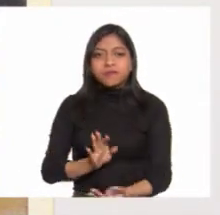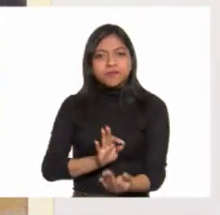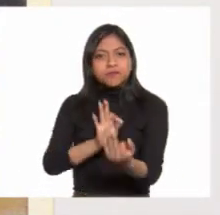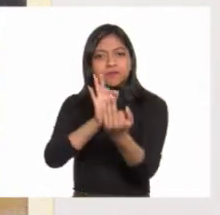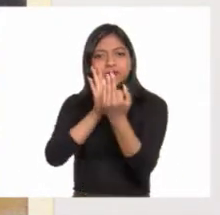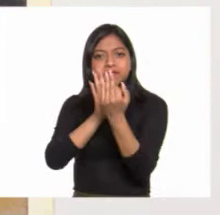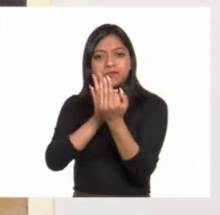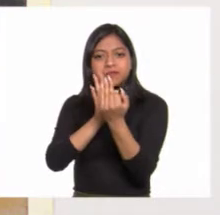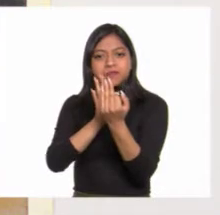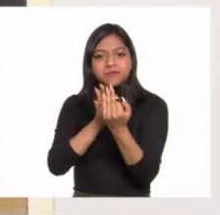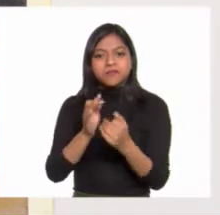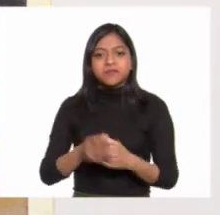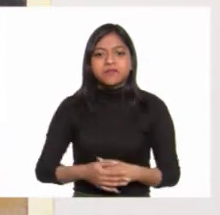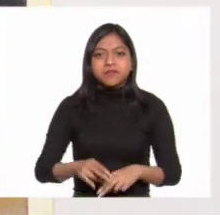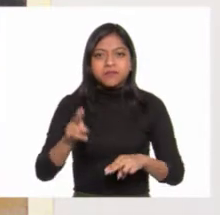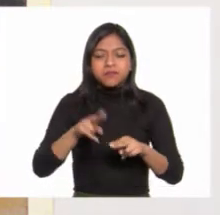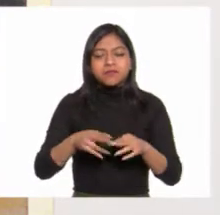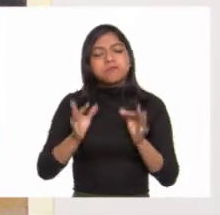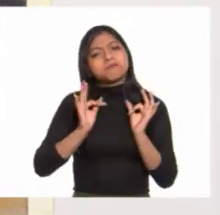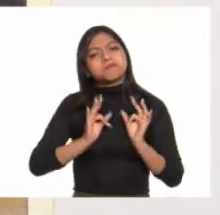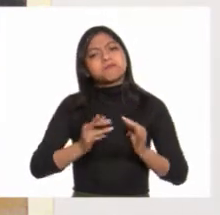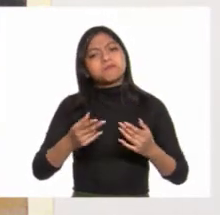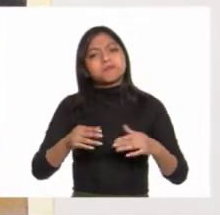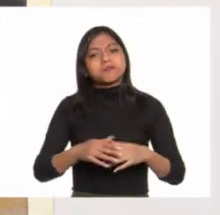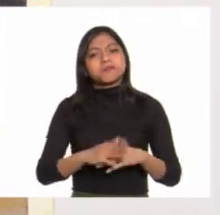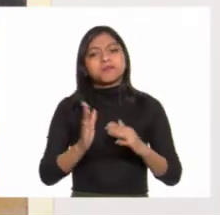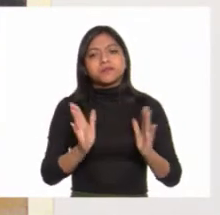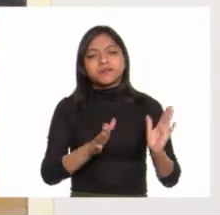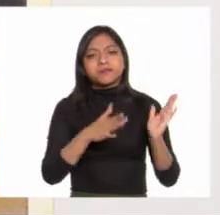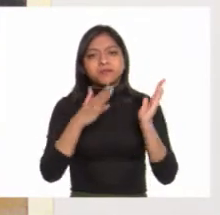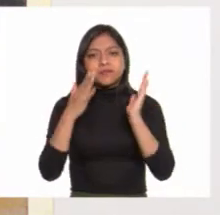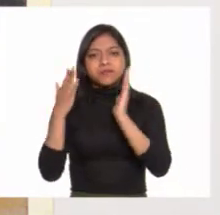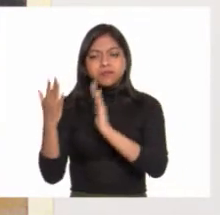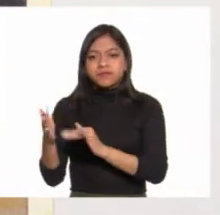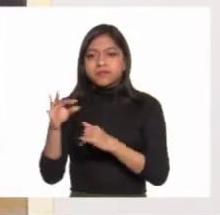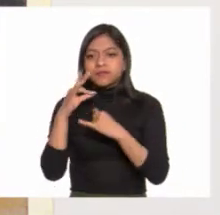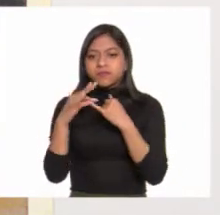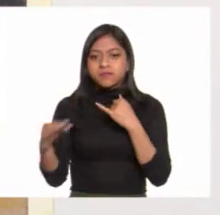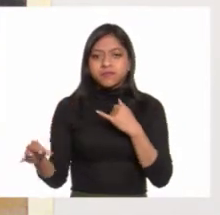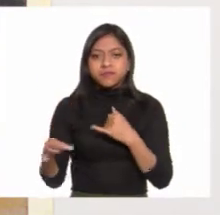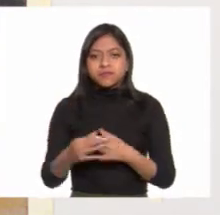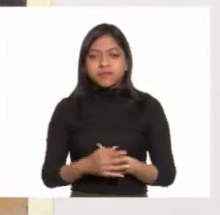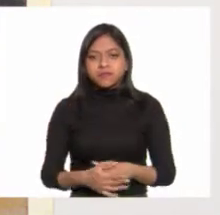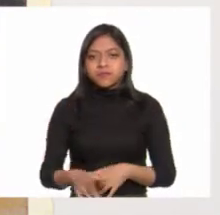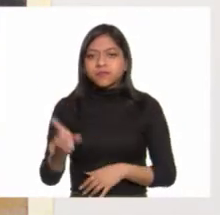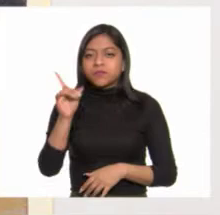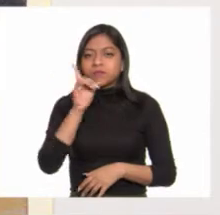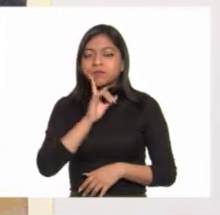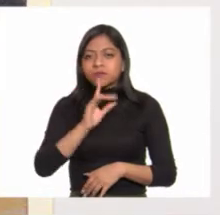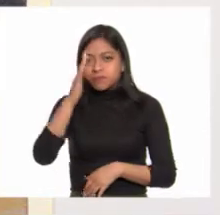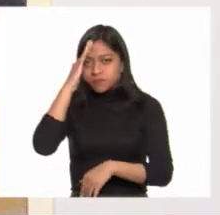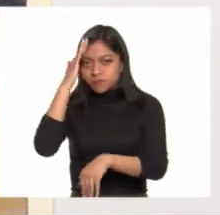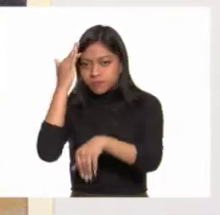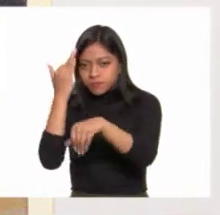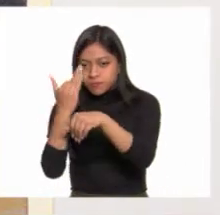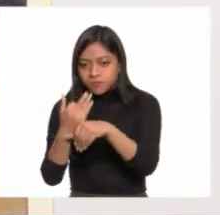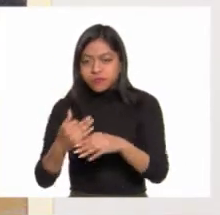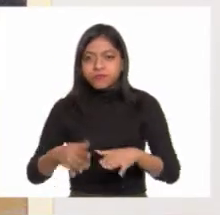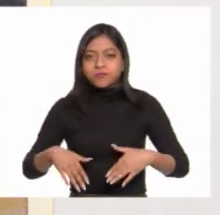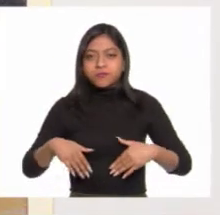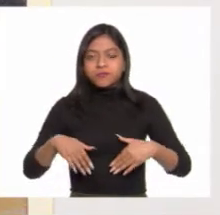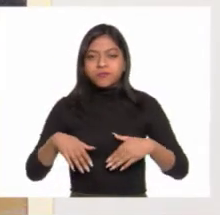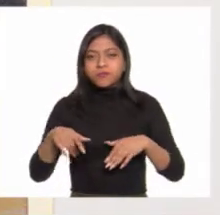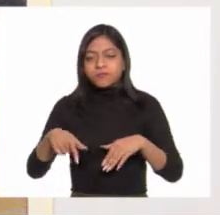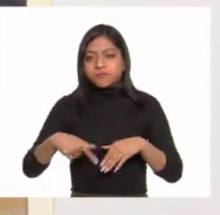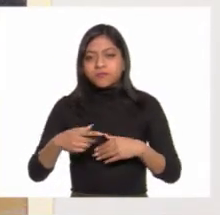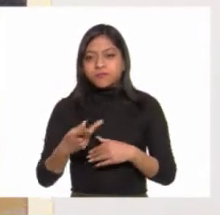se sienta de forma, pues, como más relajada. Y por último, tenemos a una señorita de mallas azules